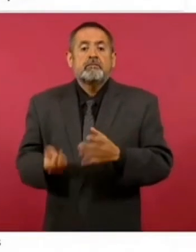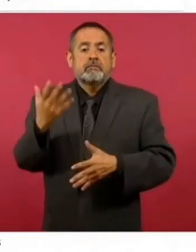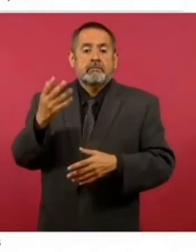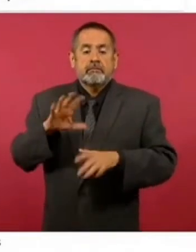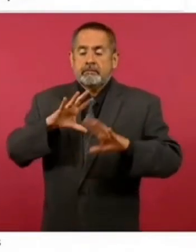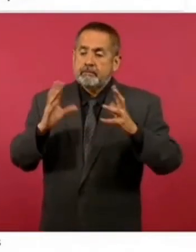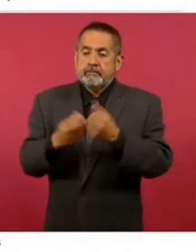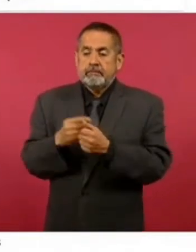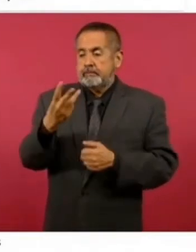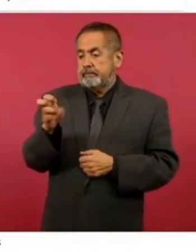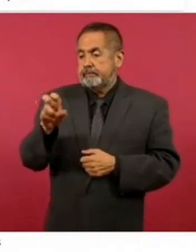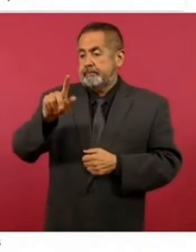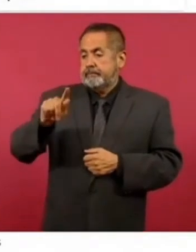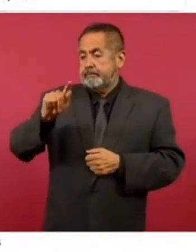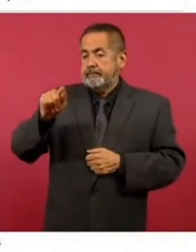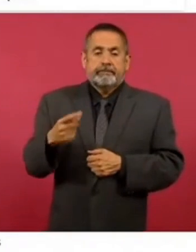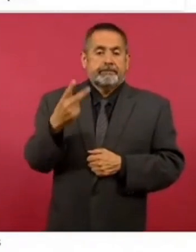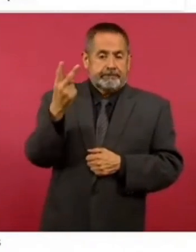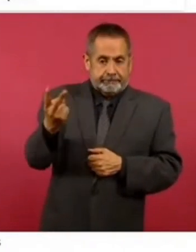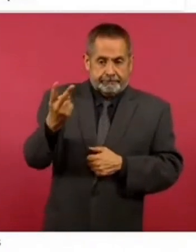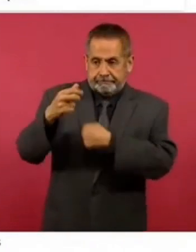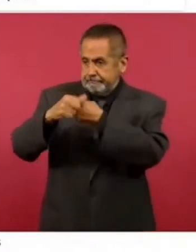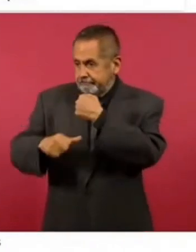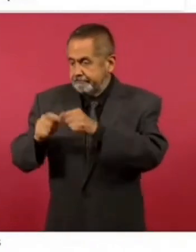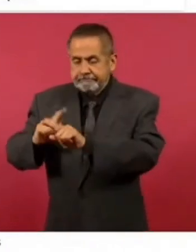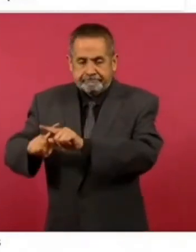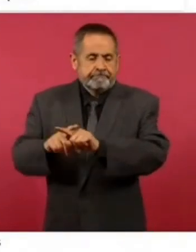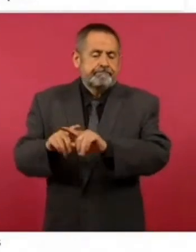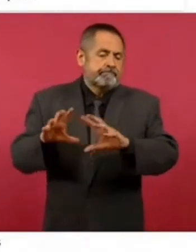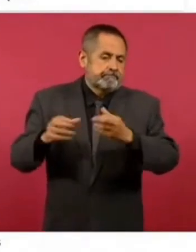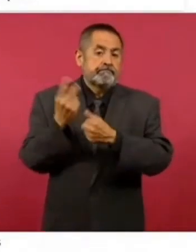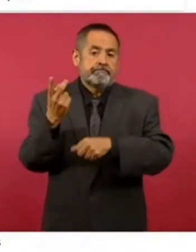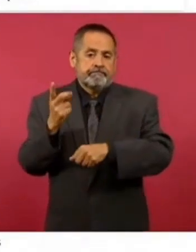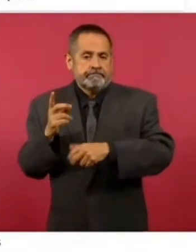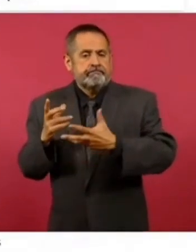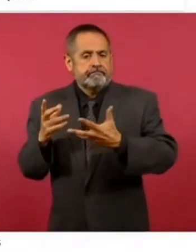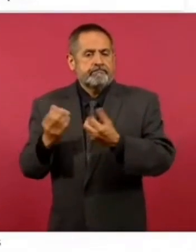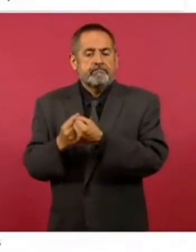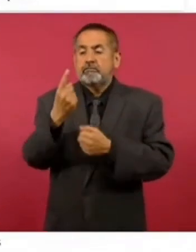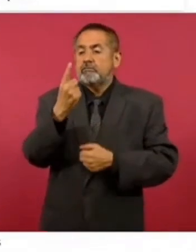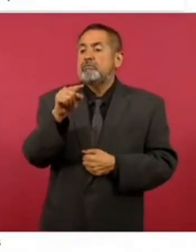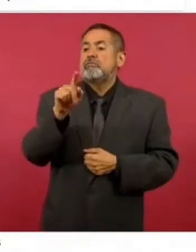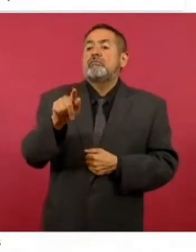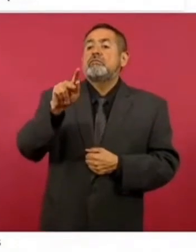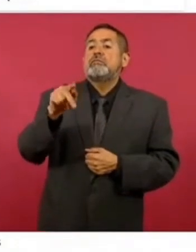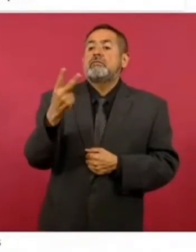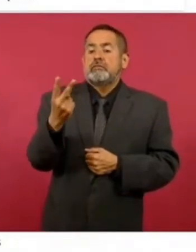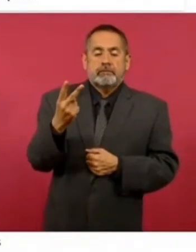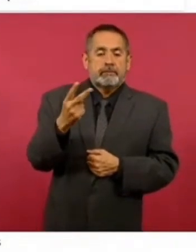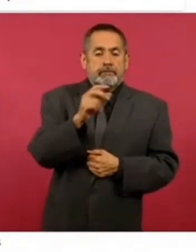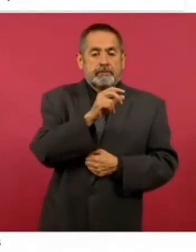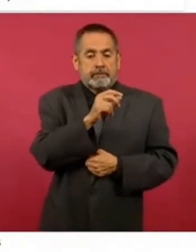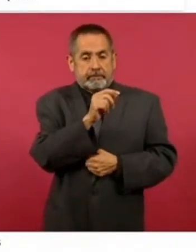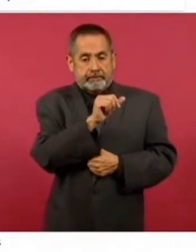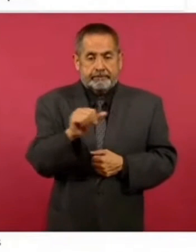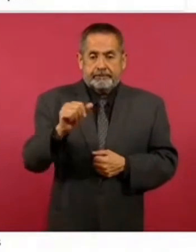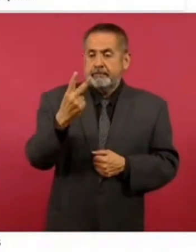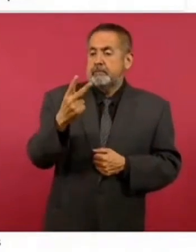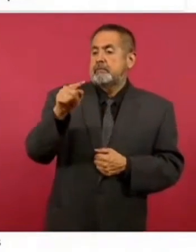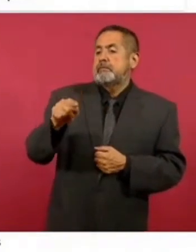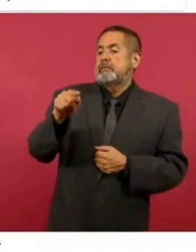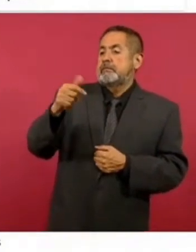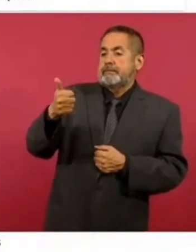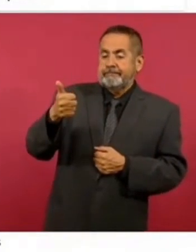trimestre de 2023 se realizaron 372, es decir, la productividad pasó de 1.72 a 2.6 cirugías